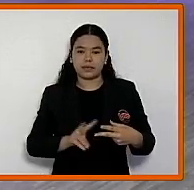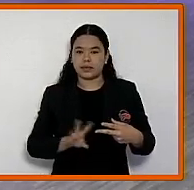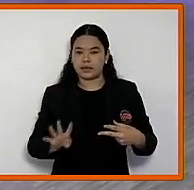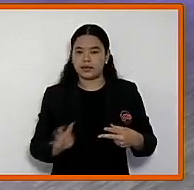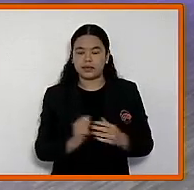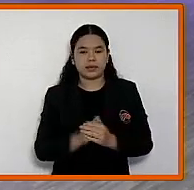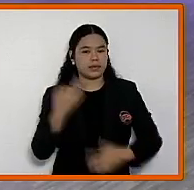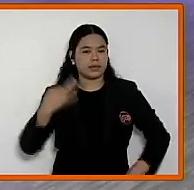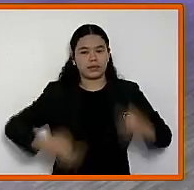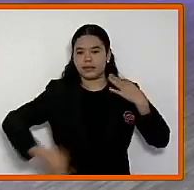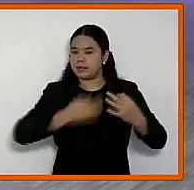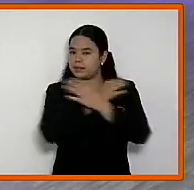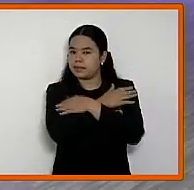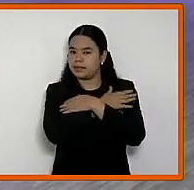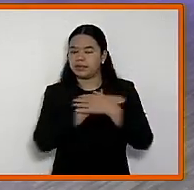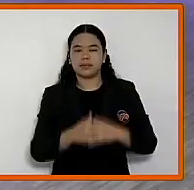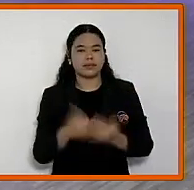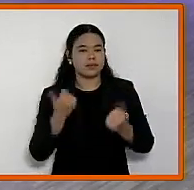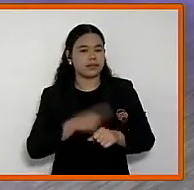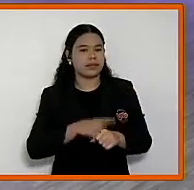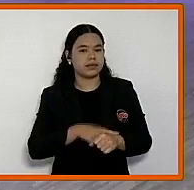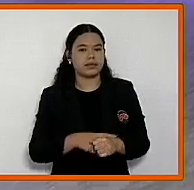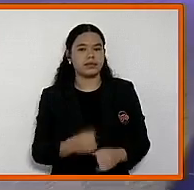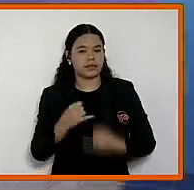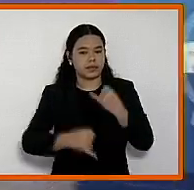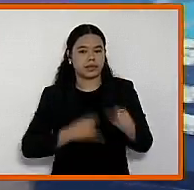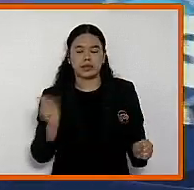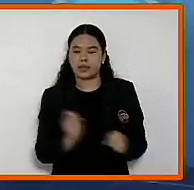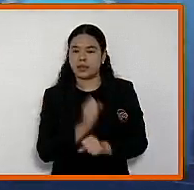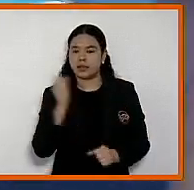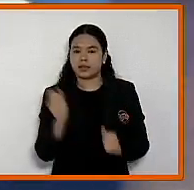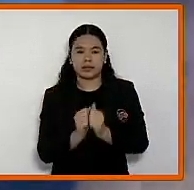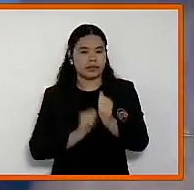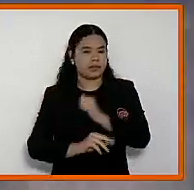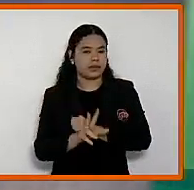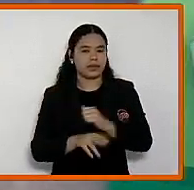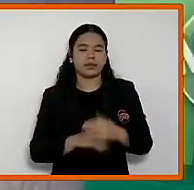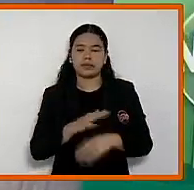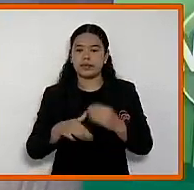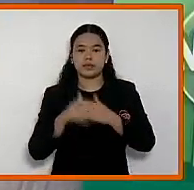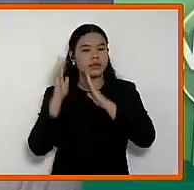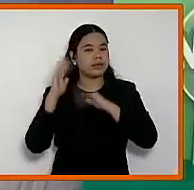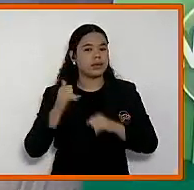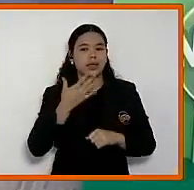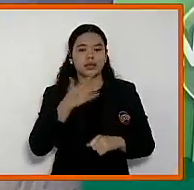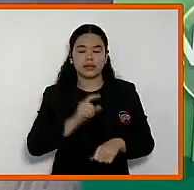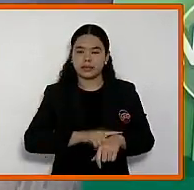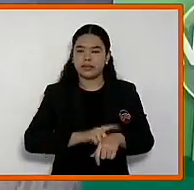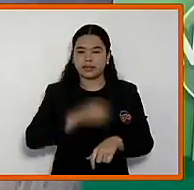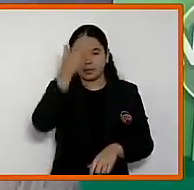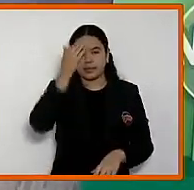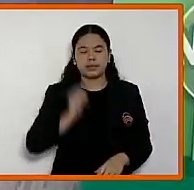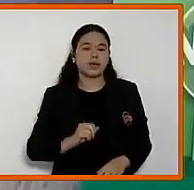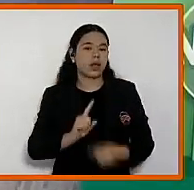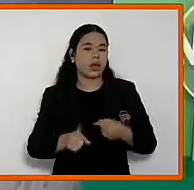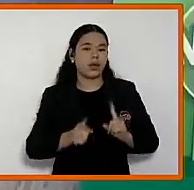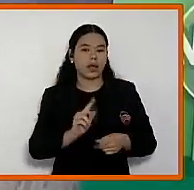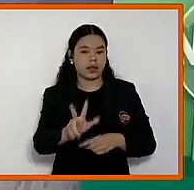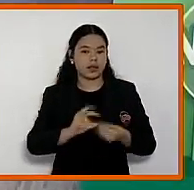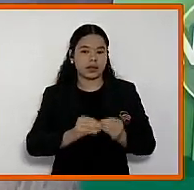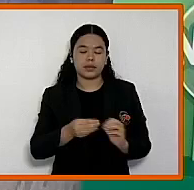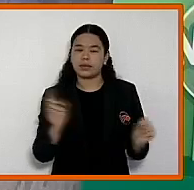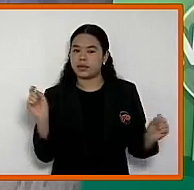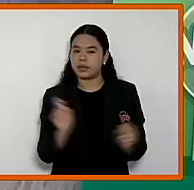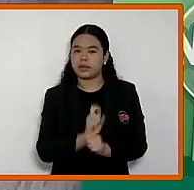24. Muchas felicidades. Ahora es momento de pegar y ganar con Pega 3. Te deseo mucha suerte porque vamos a conocer cuáles son esos tres afortunados